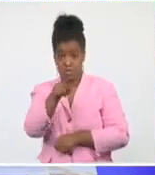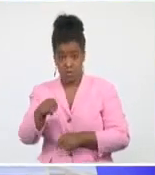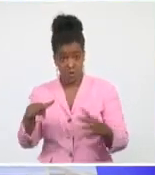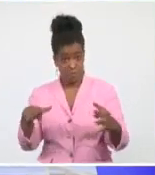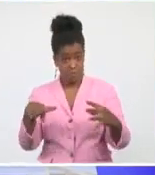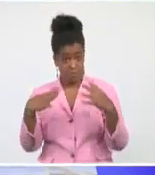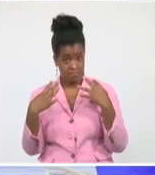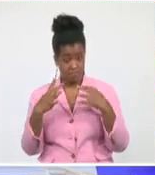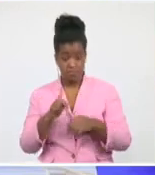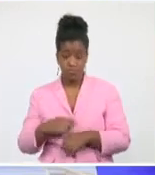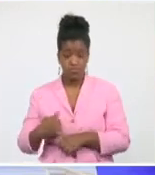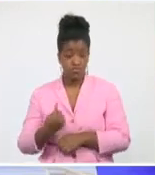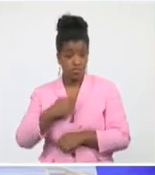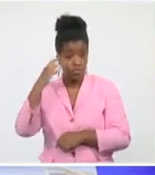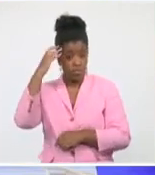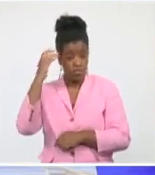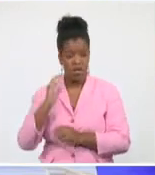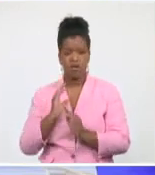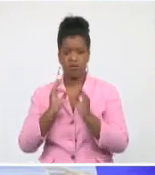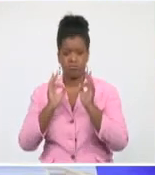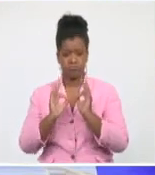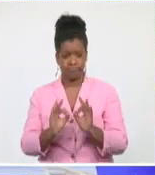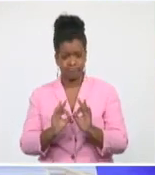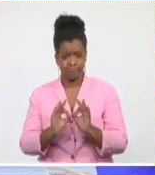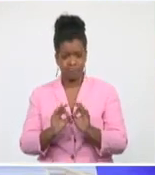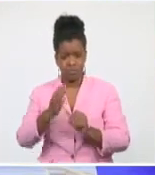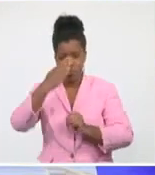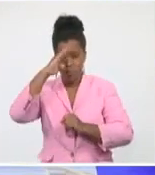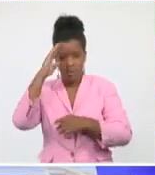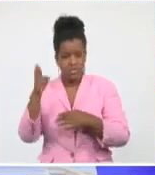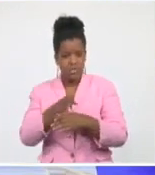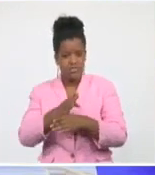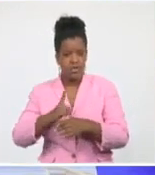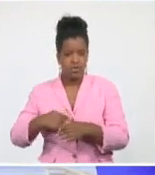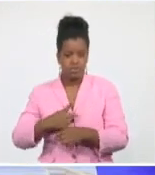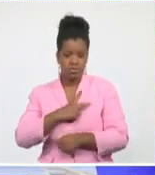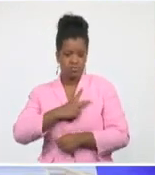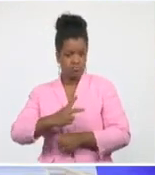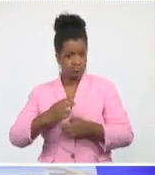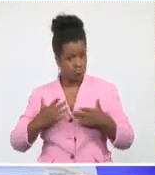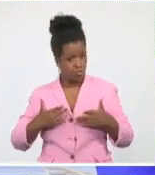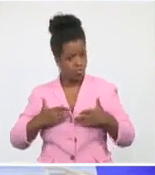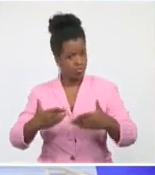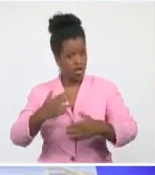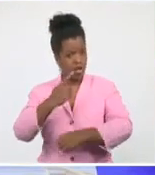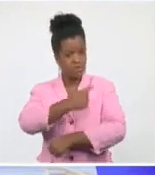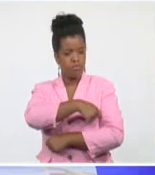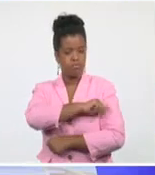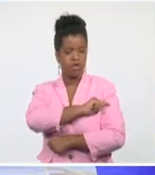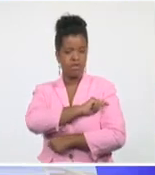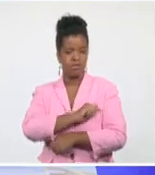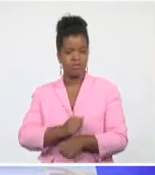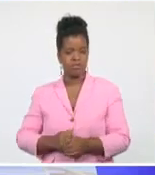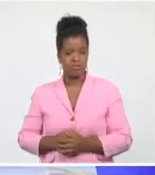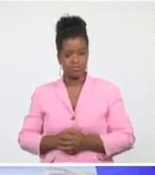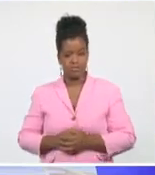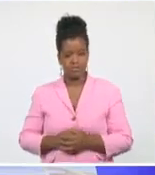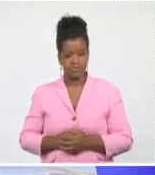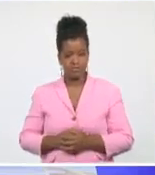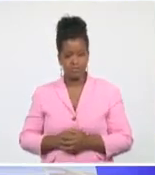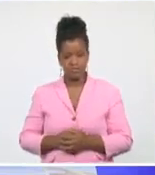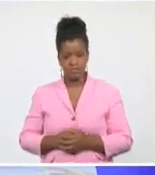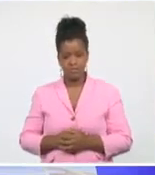la legitimidad de un gobierno emana de la voluntad expresa y soberana de su pueblo, no del reconocimiento de potencias